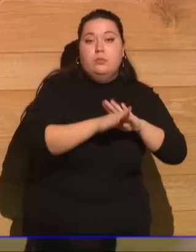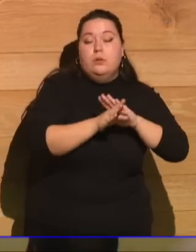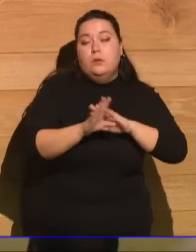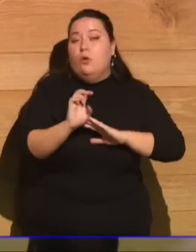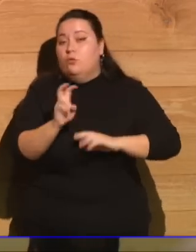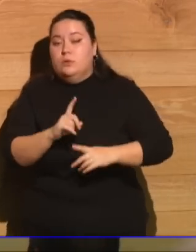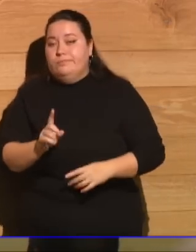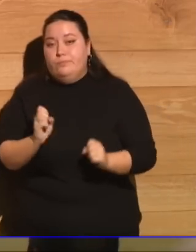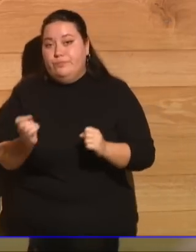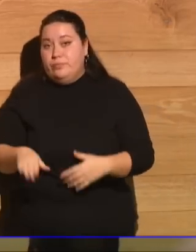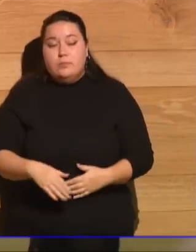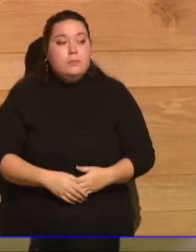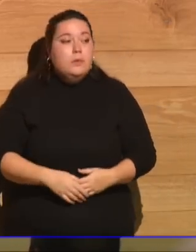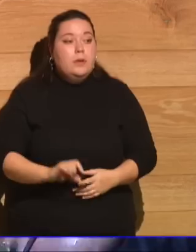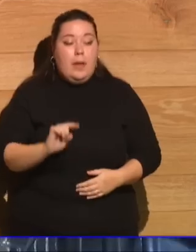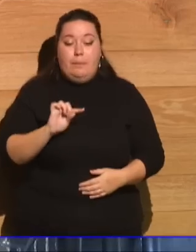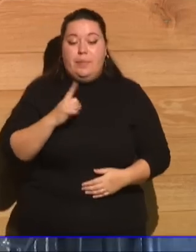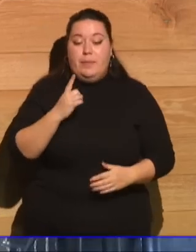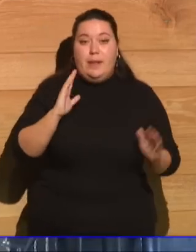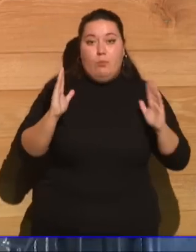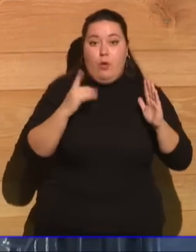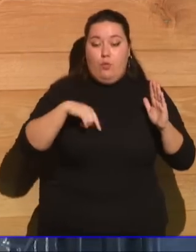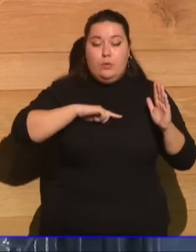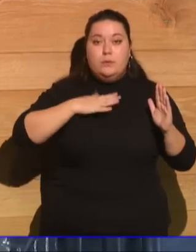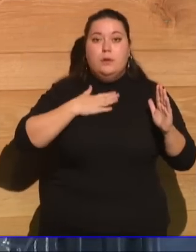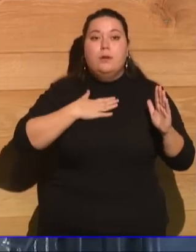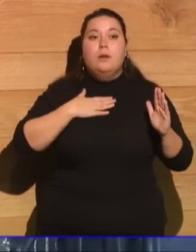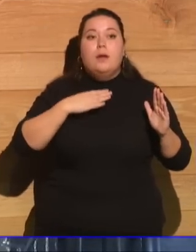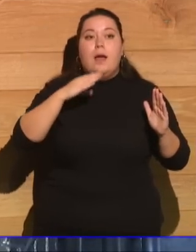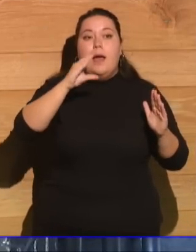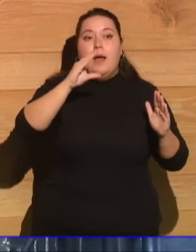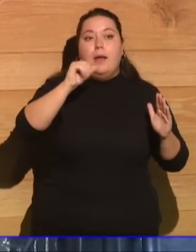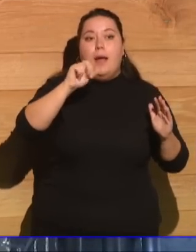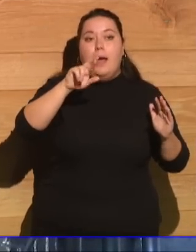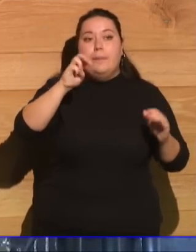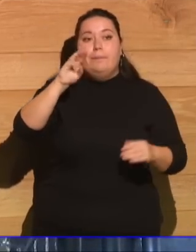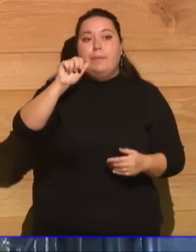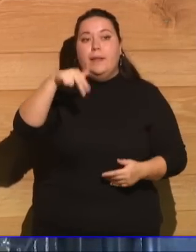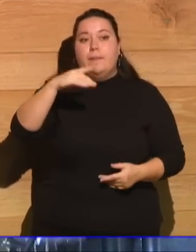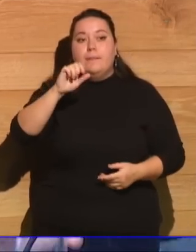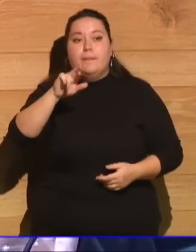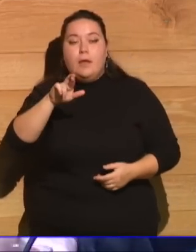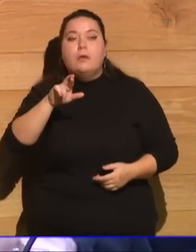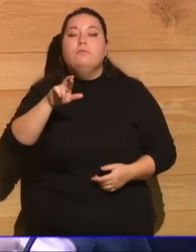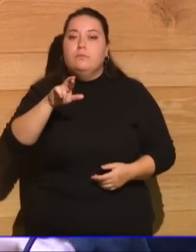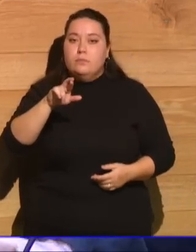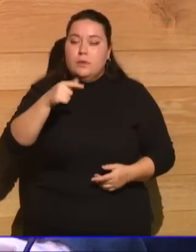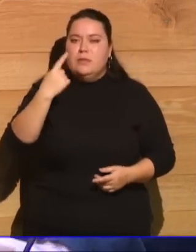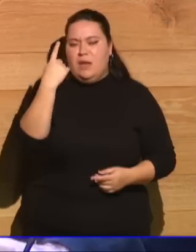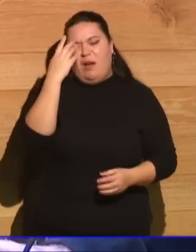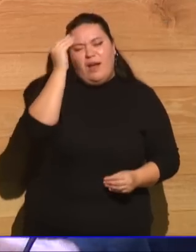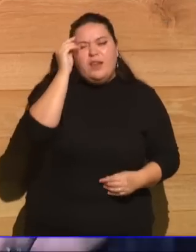Innovando, de nuestra primera temporada, cuando hablábamos de Carpenter, y bueno, pues él también creía que sabía